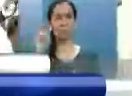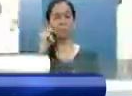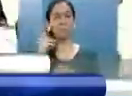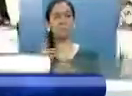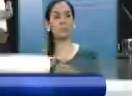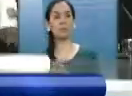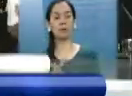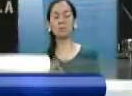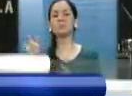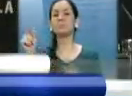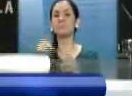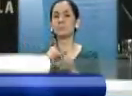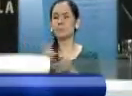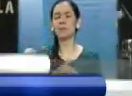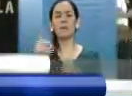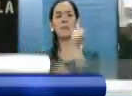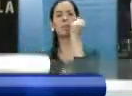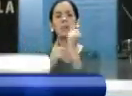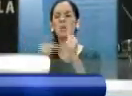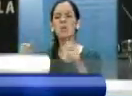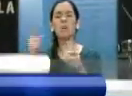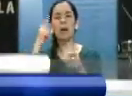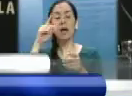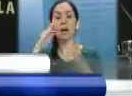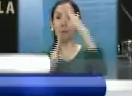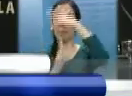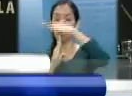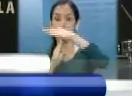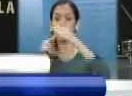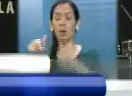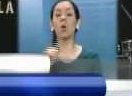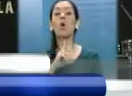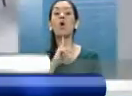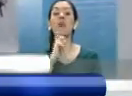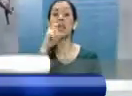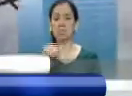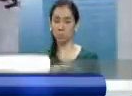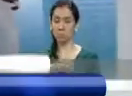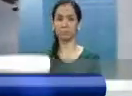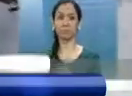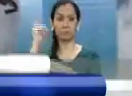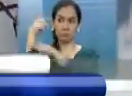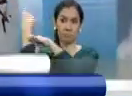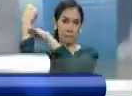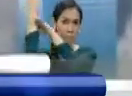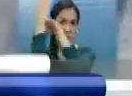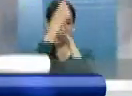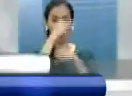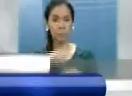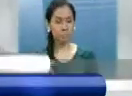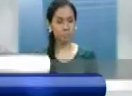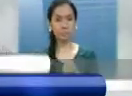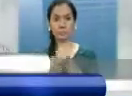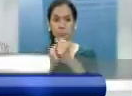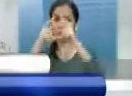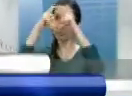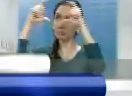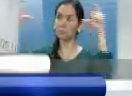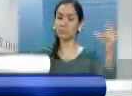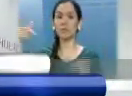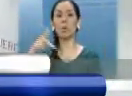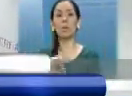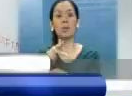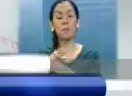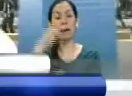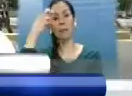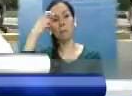Uruguay Alternativa, el evento se desarrolló a partir del mediodía en la Plaza del Obelisco, mientras un helicóptero sobrevolaba el área con la leyenda Guatemala por